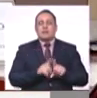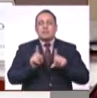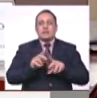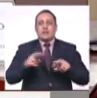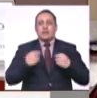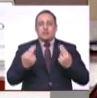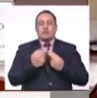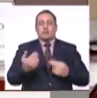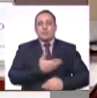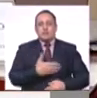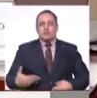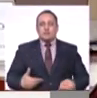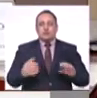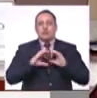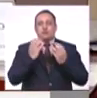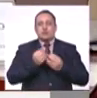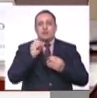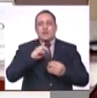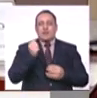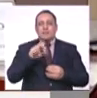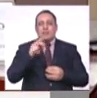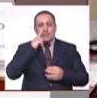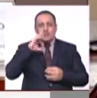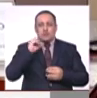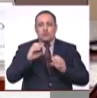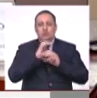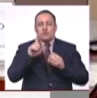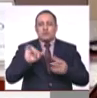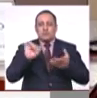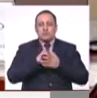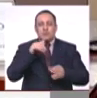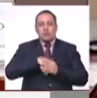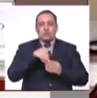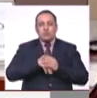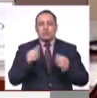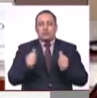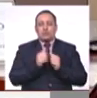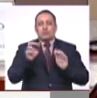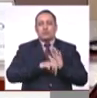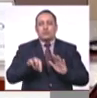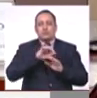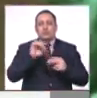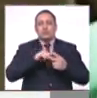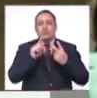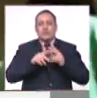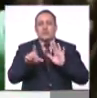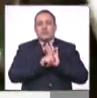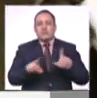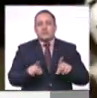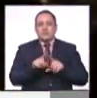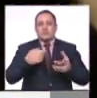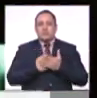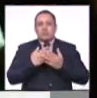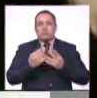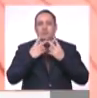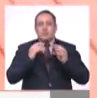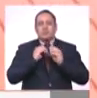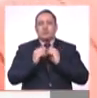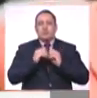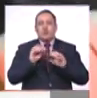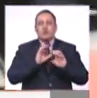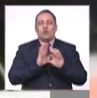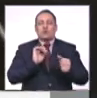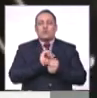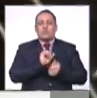sesión presidida por el congresista Américo Gonza, por unanimidad se aprobó el dictamen recaído en 2 proyectos de ley que proponen la ley que modifica el Código